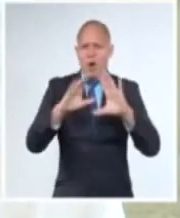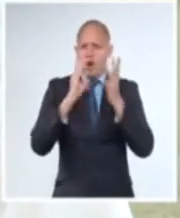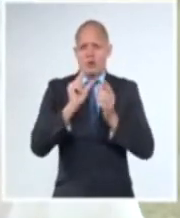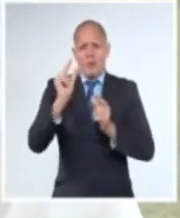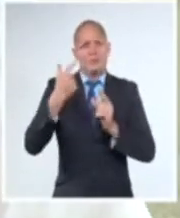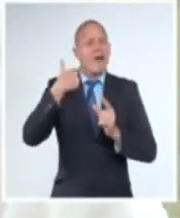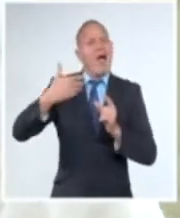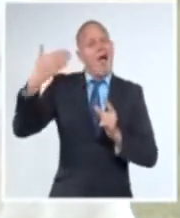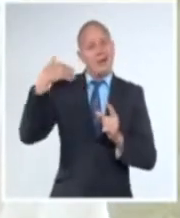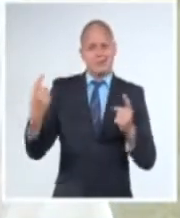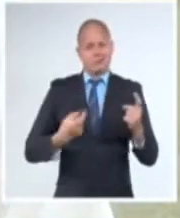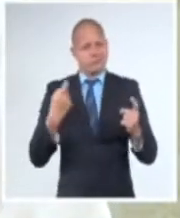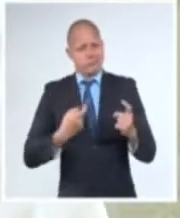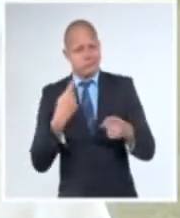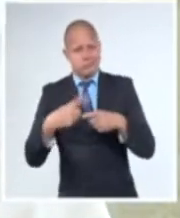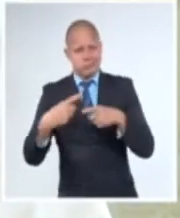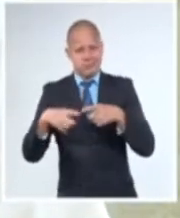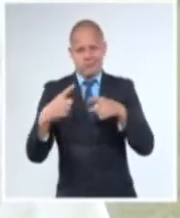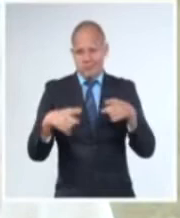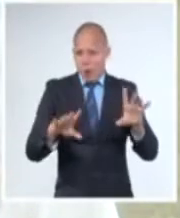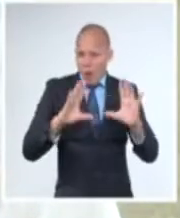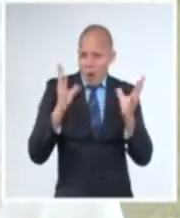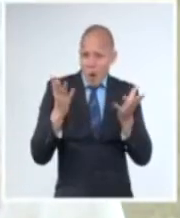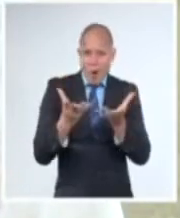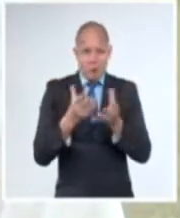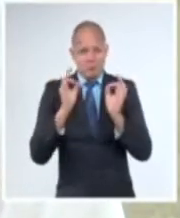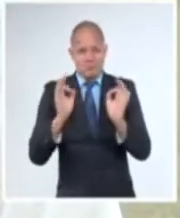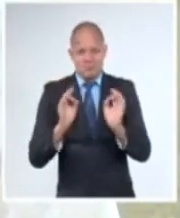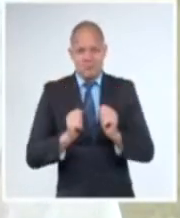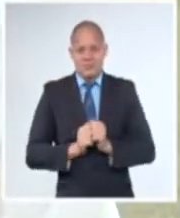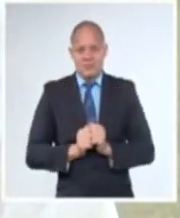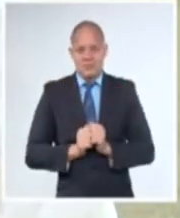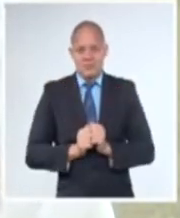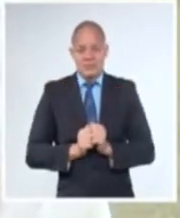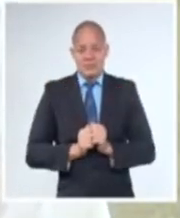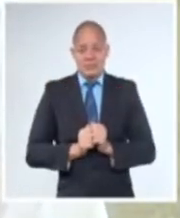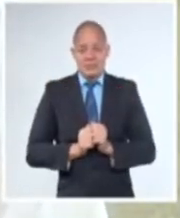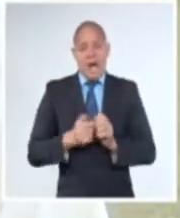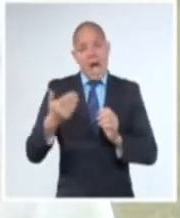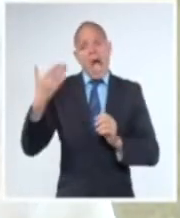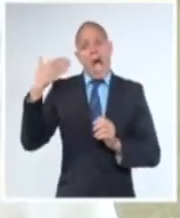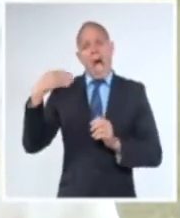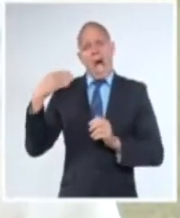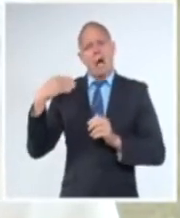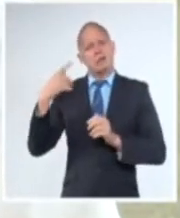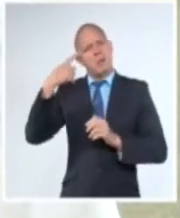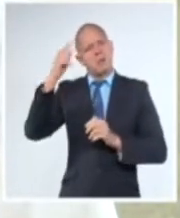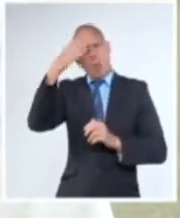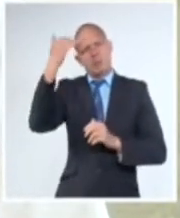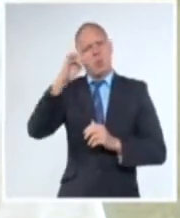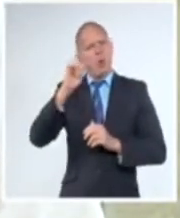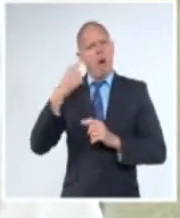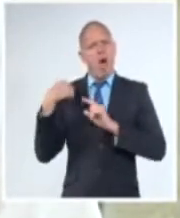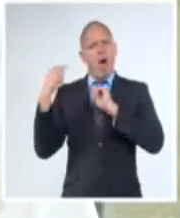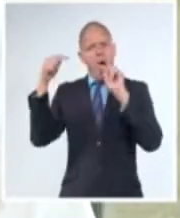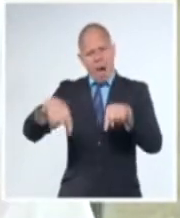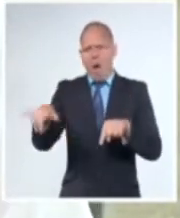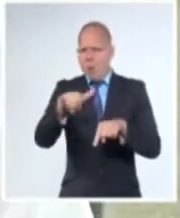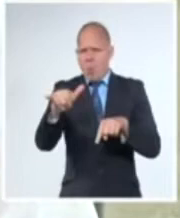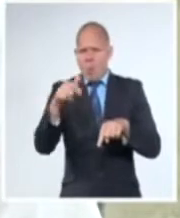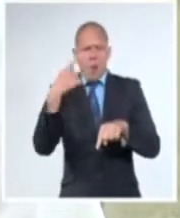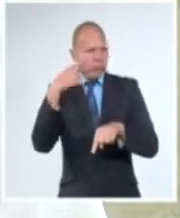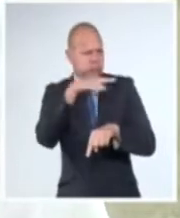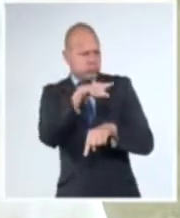cuánta dignidad había en eso y hay, porque es presente en nuestra generación, en